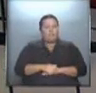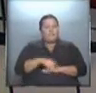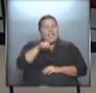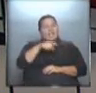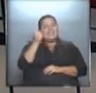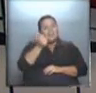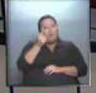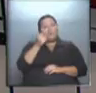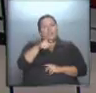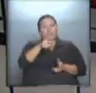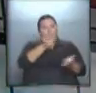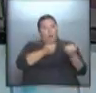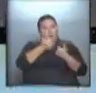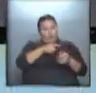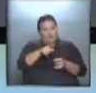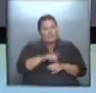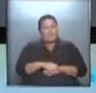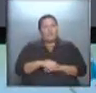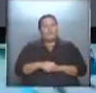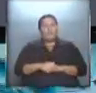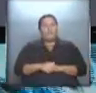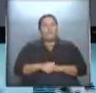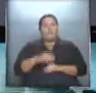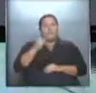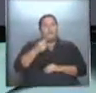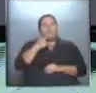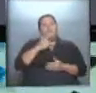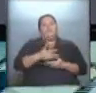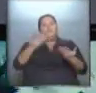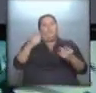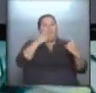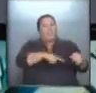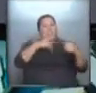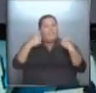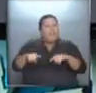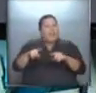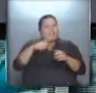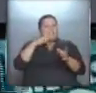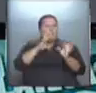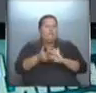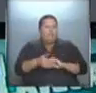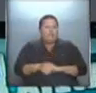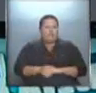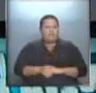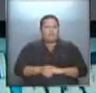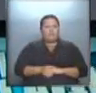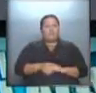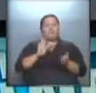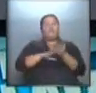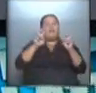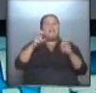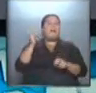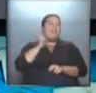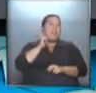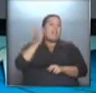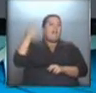Luis, el caso que evocás, porque remite a la exuberancia desproporcionada de algunas lecturas. Por ejemplo, el caso de Narváez